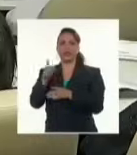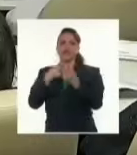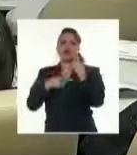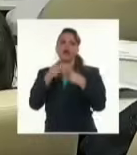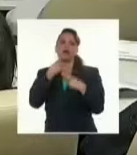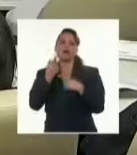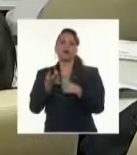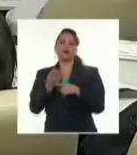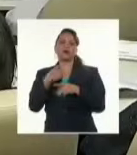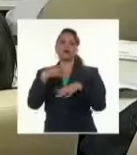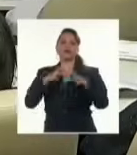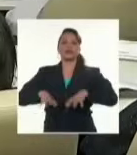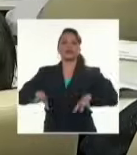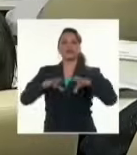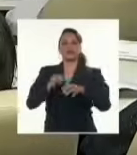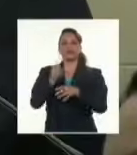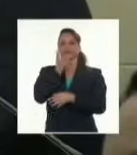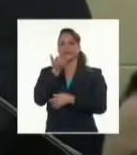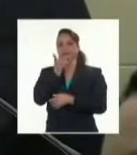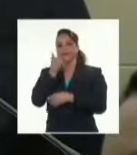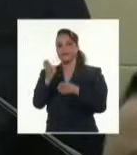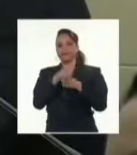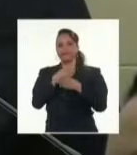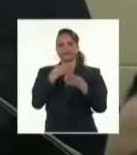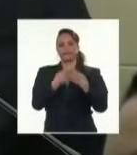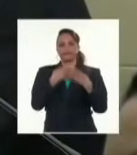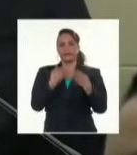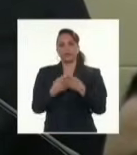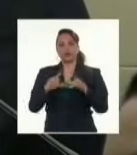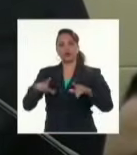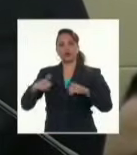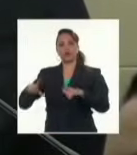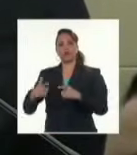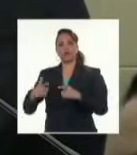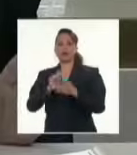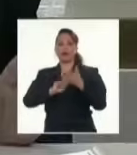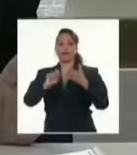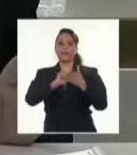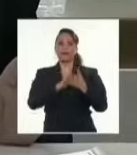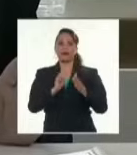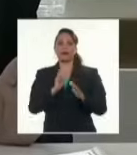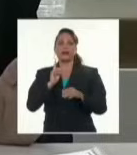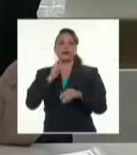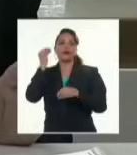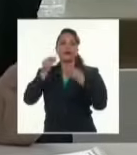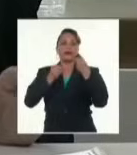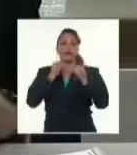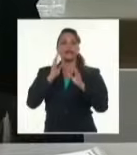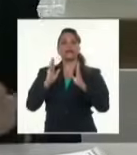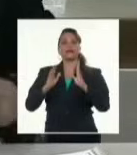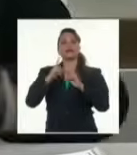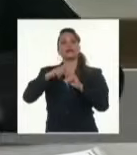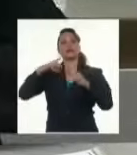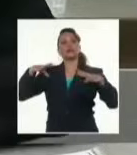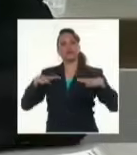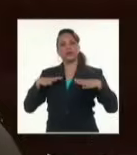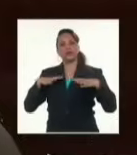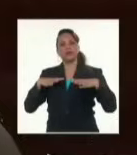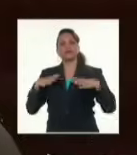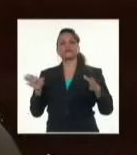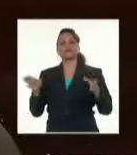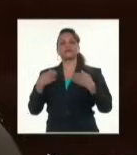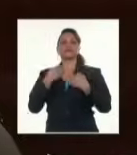macroeconómico que afecta varios sectores Y aunque no se cumplirá el plan previsto en el sector del turismo arribarán al cierre de este